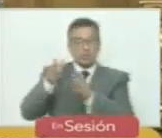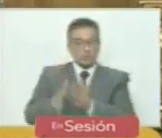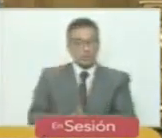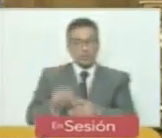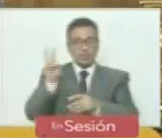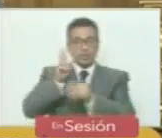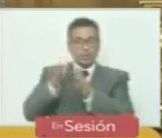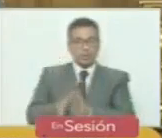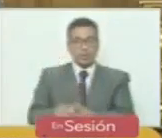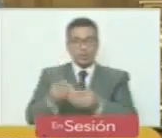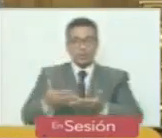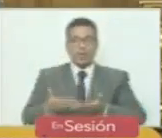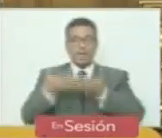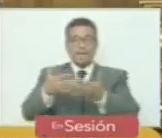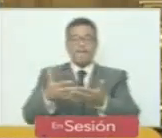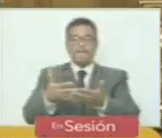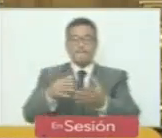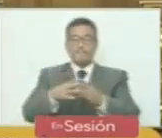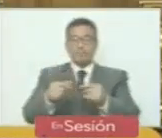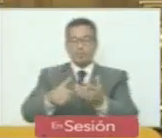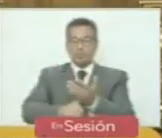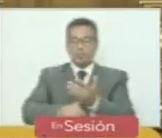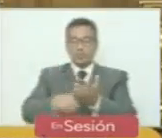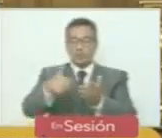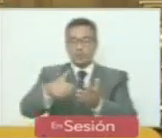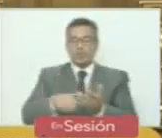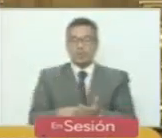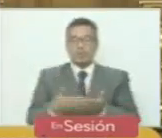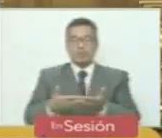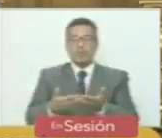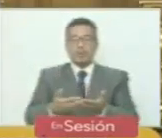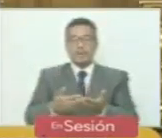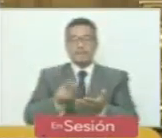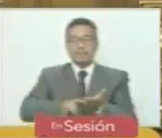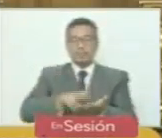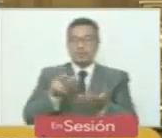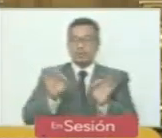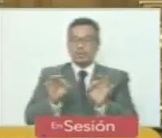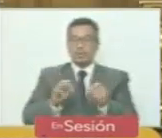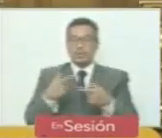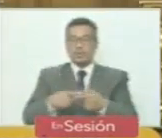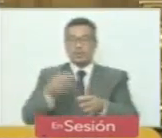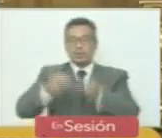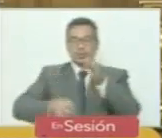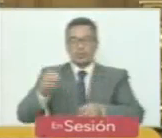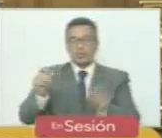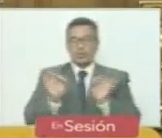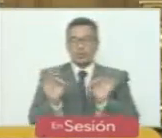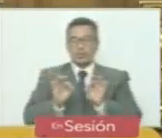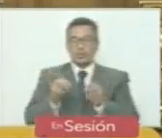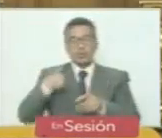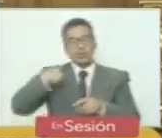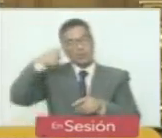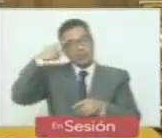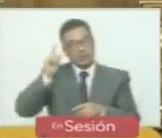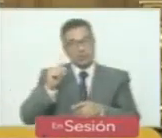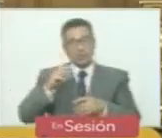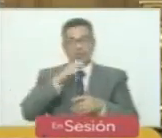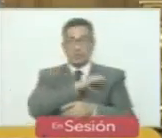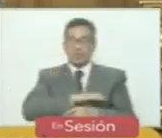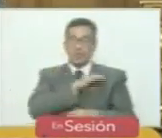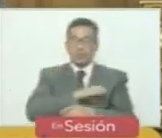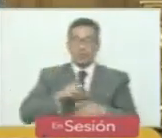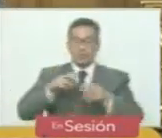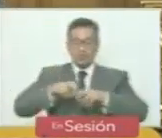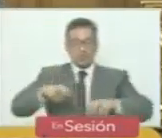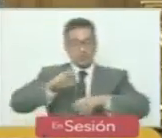y que ordena la entrega de su documento de identificación para probar que no hay ningún argumento jurídico, no hay ni siquiera la presunción de la comisión de un delito para